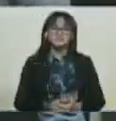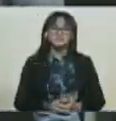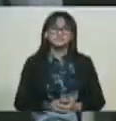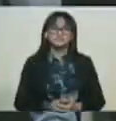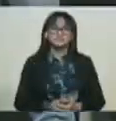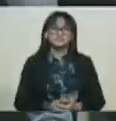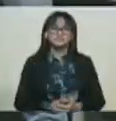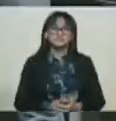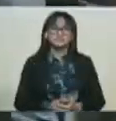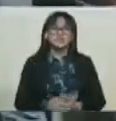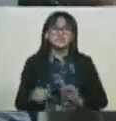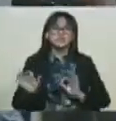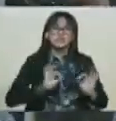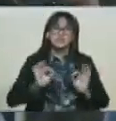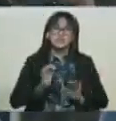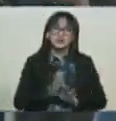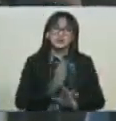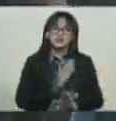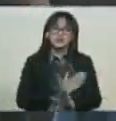que nos preparemos